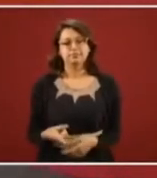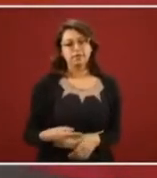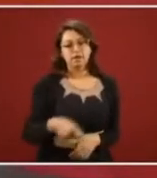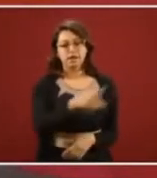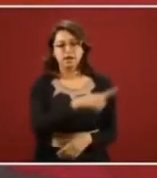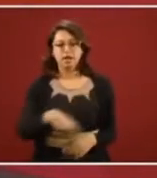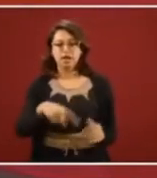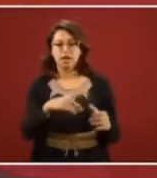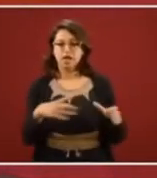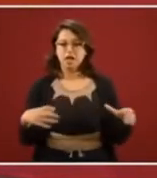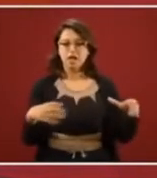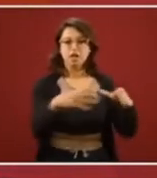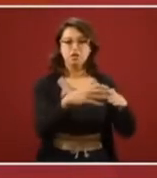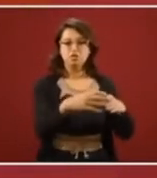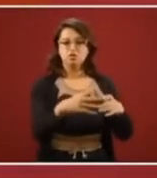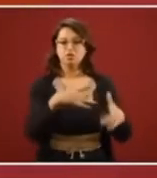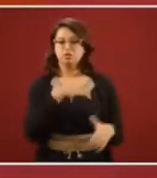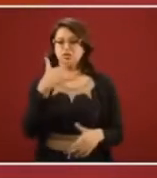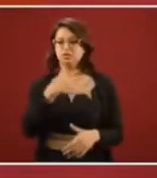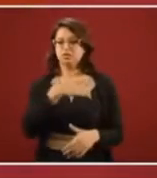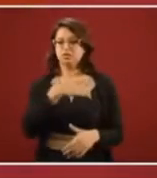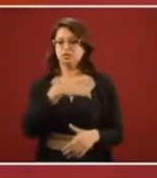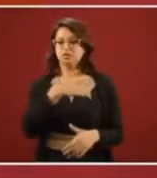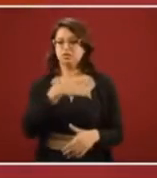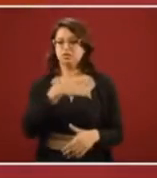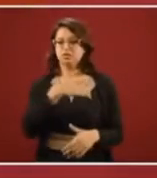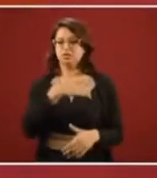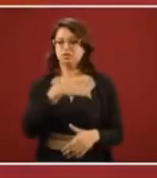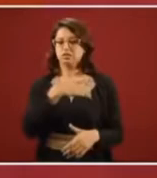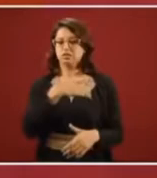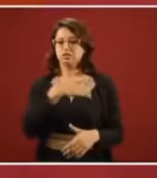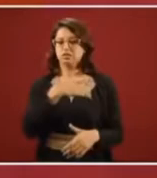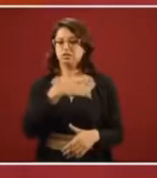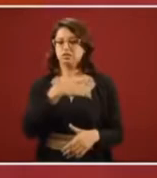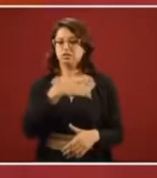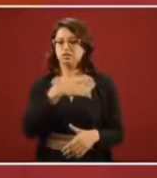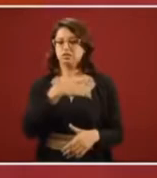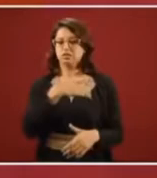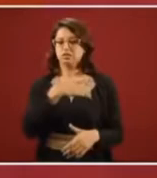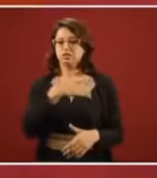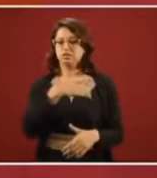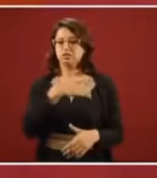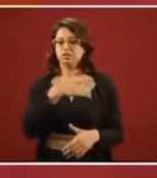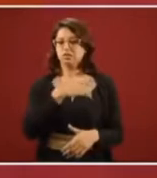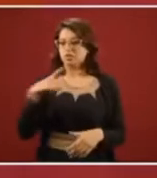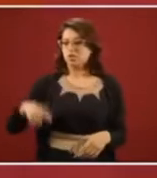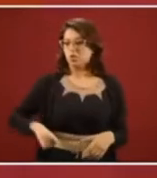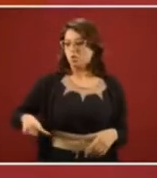la mejor forma de gobierno para méxico méxico